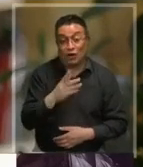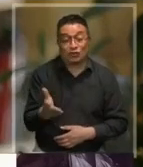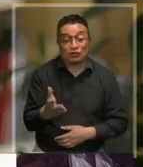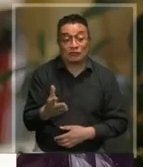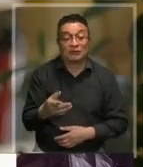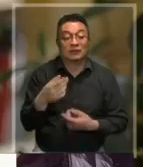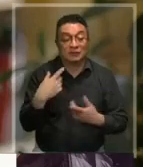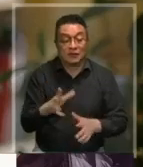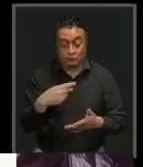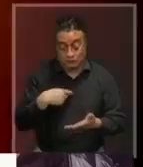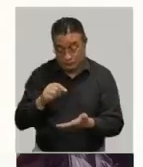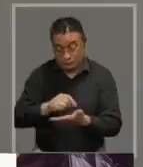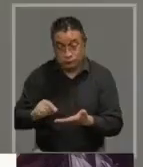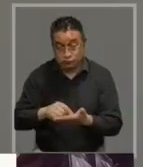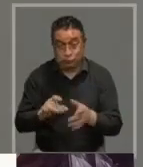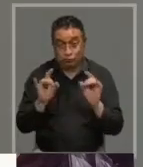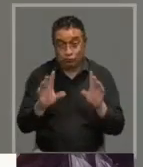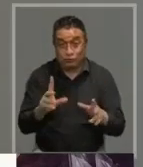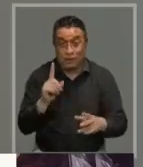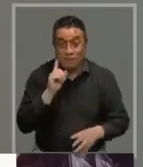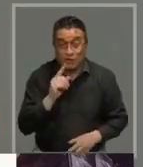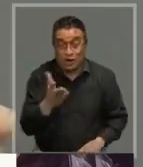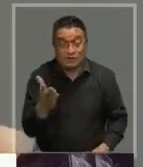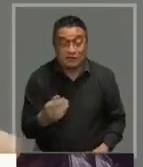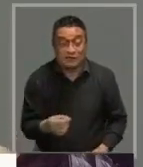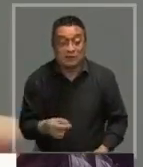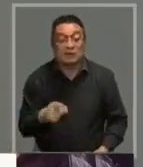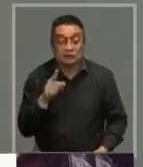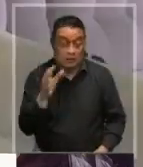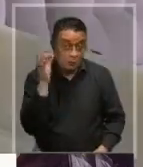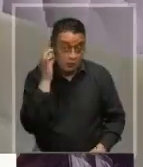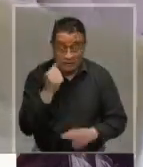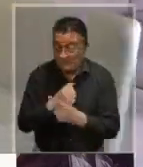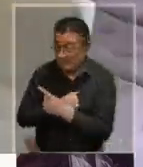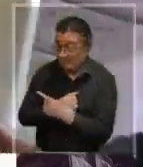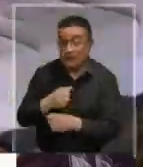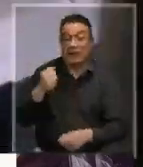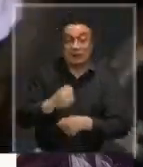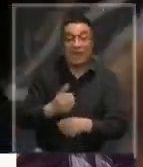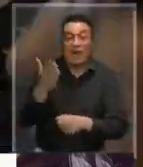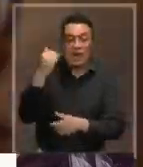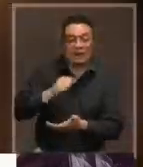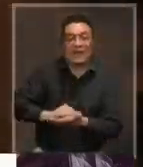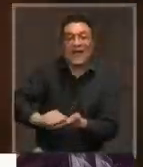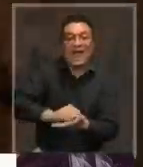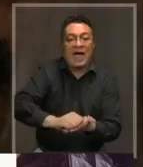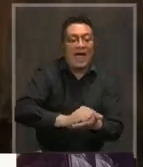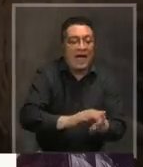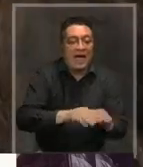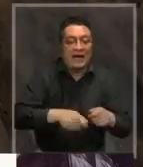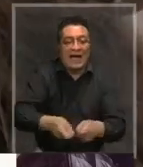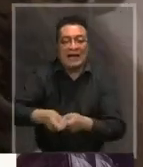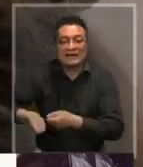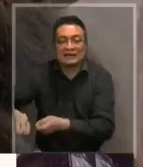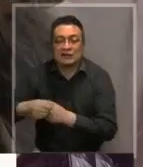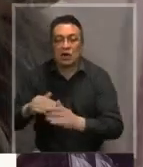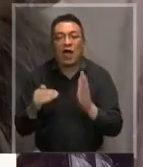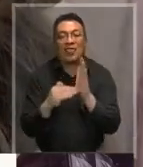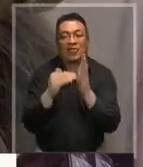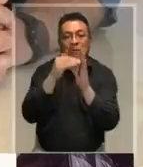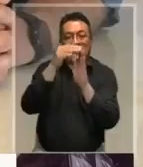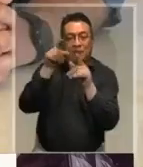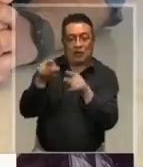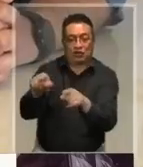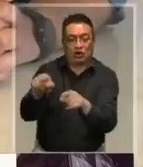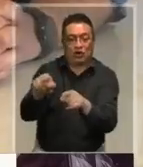lo deja por escrito Antonieta en ese tiempo Trabajaba haciendo el aseo en el departamento del pastor barrera